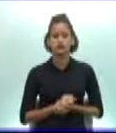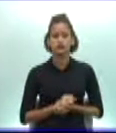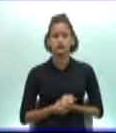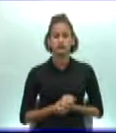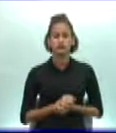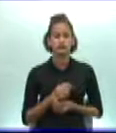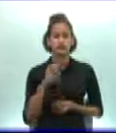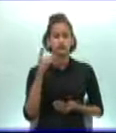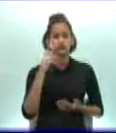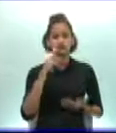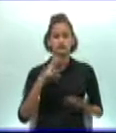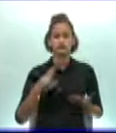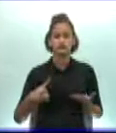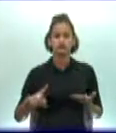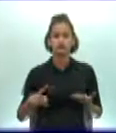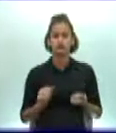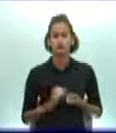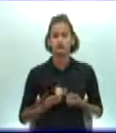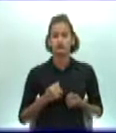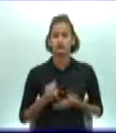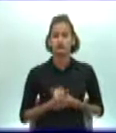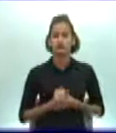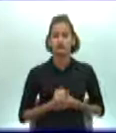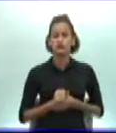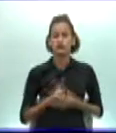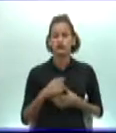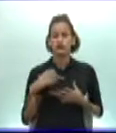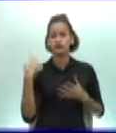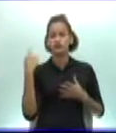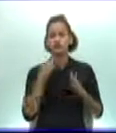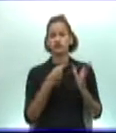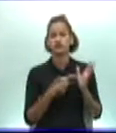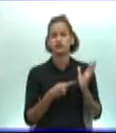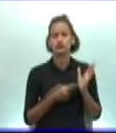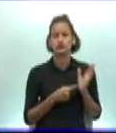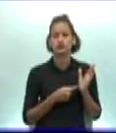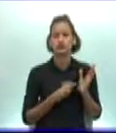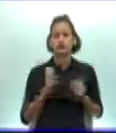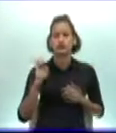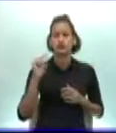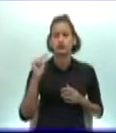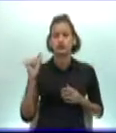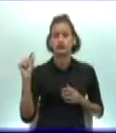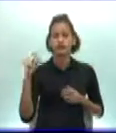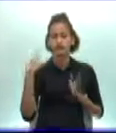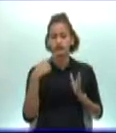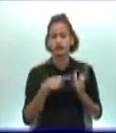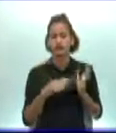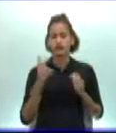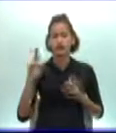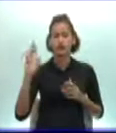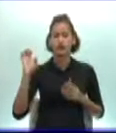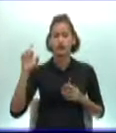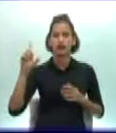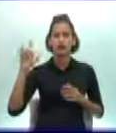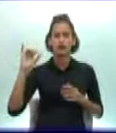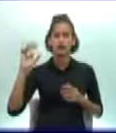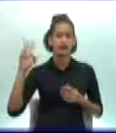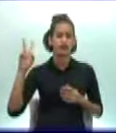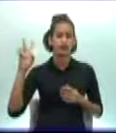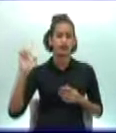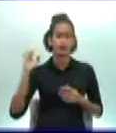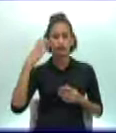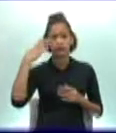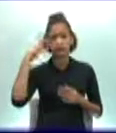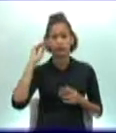Lee el epígrafe Características de relieve cubano, ubicado en la página 22 del libro de texto, y resume las características de